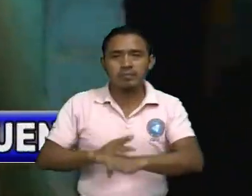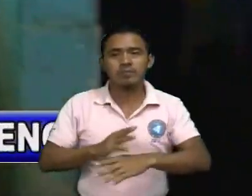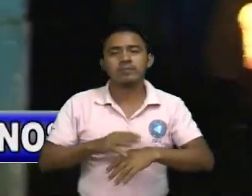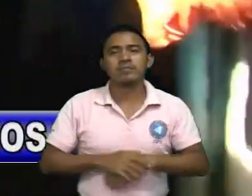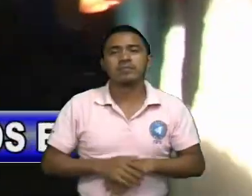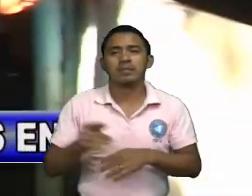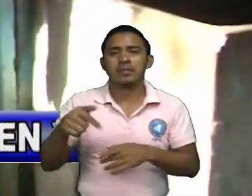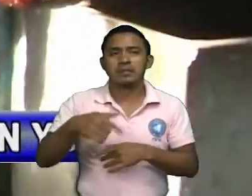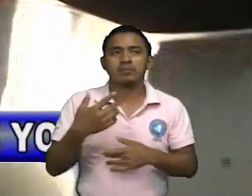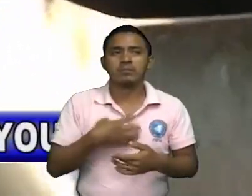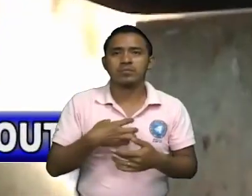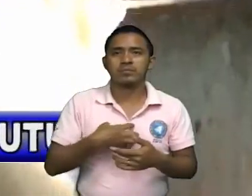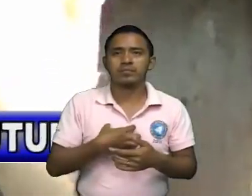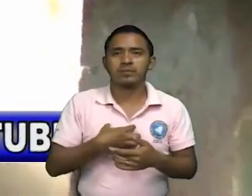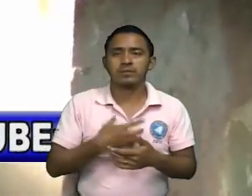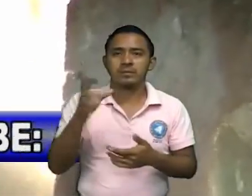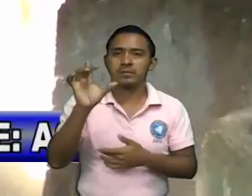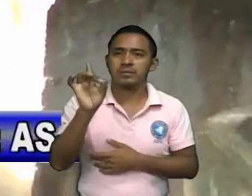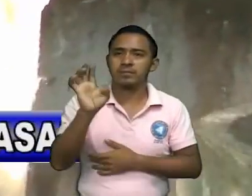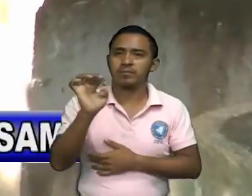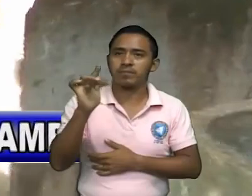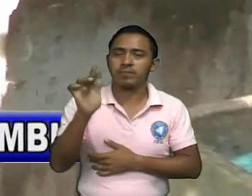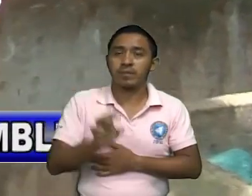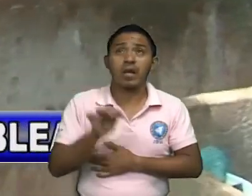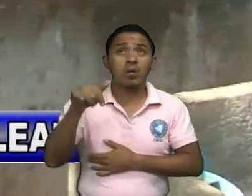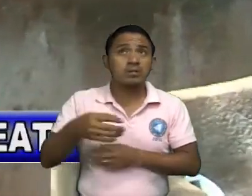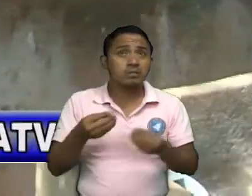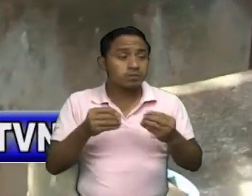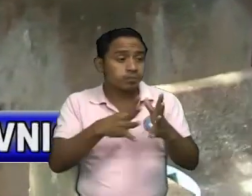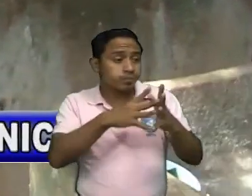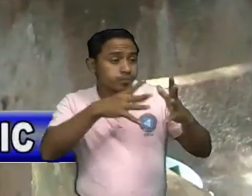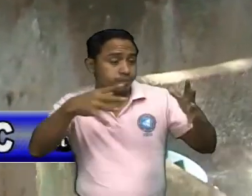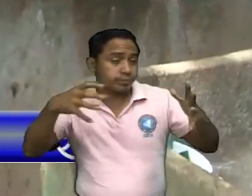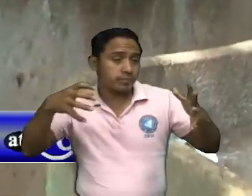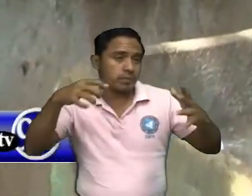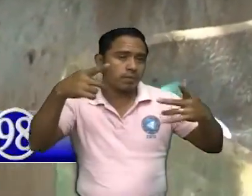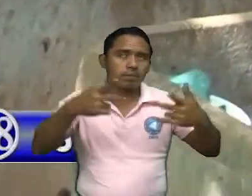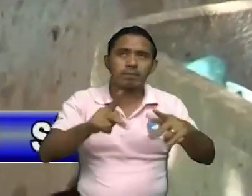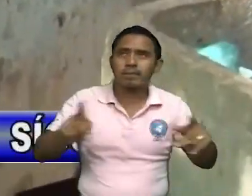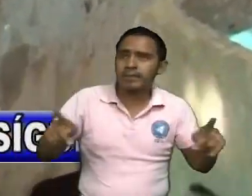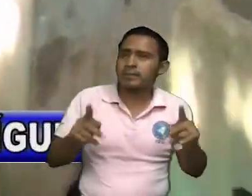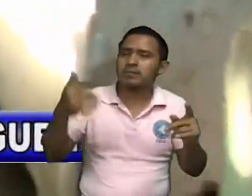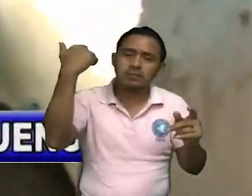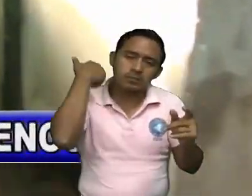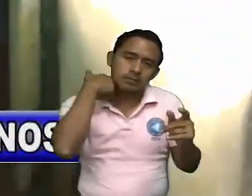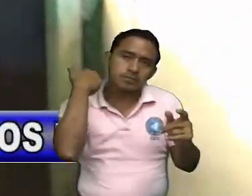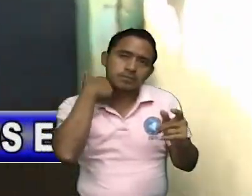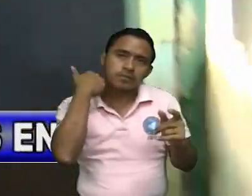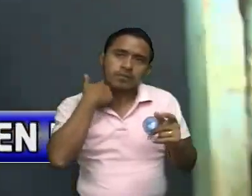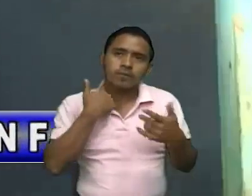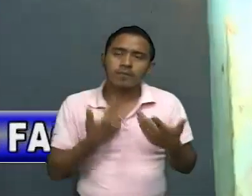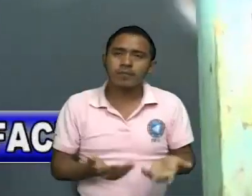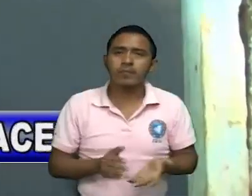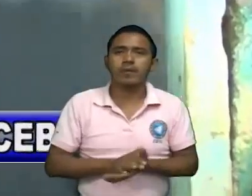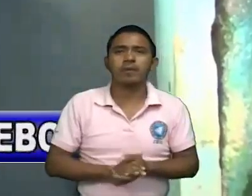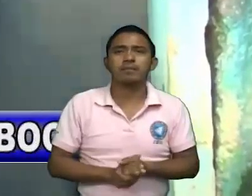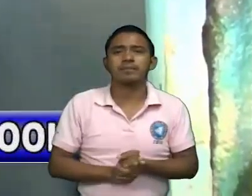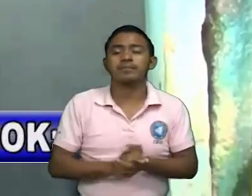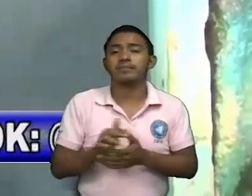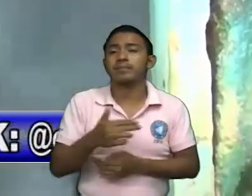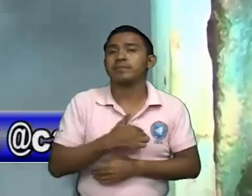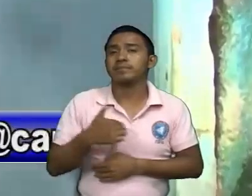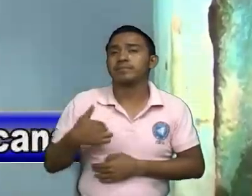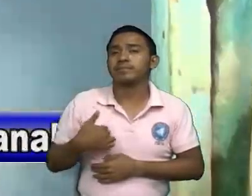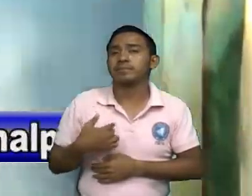Nosotros sabemos que está pues en su apogeo, pero siempre con esto que ha estado